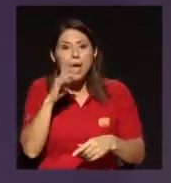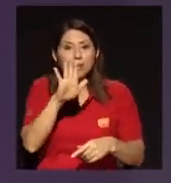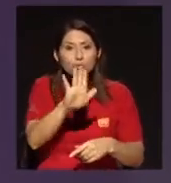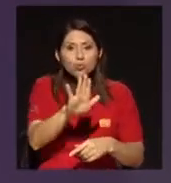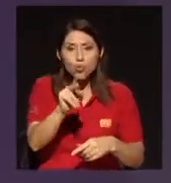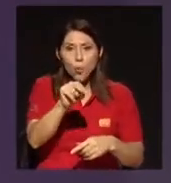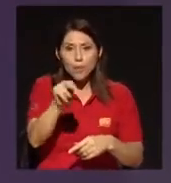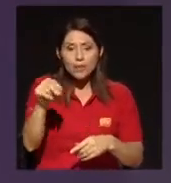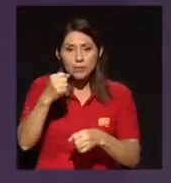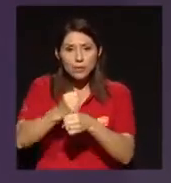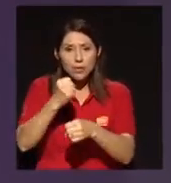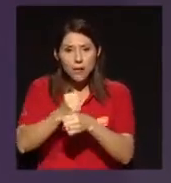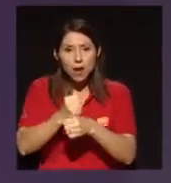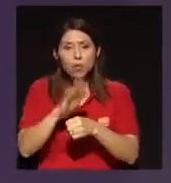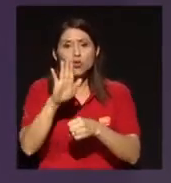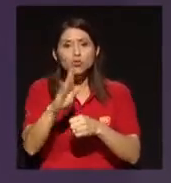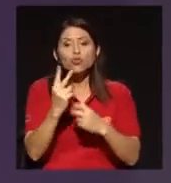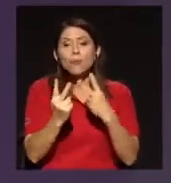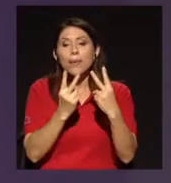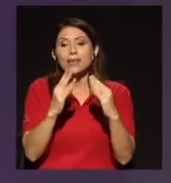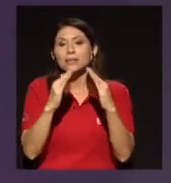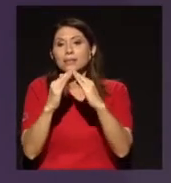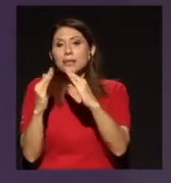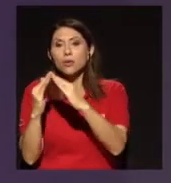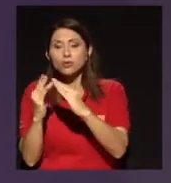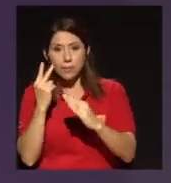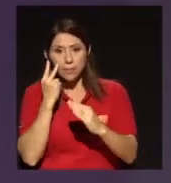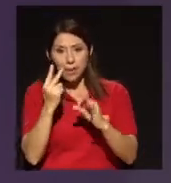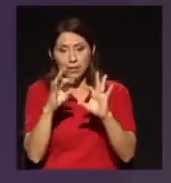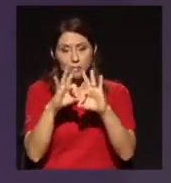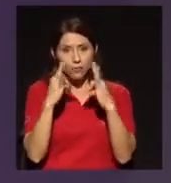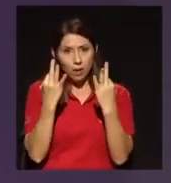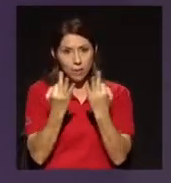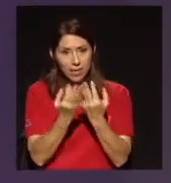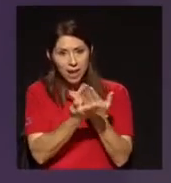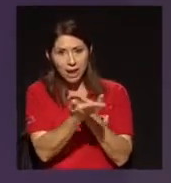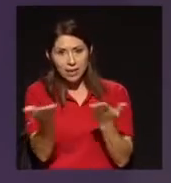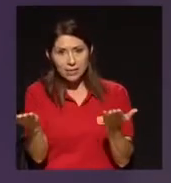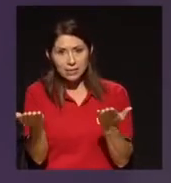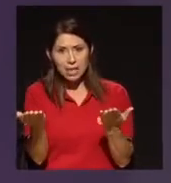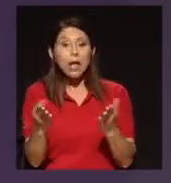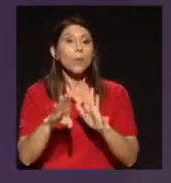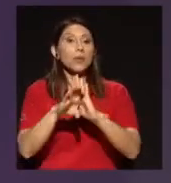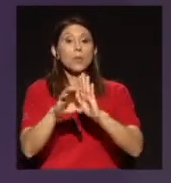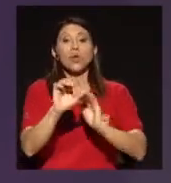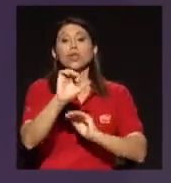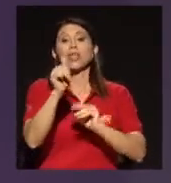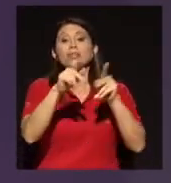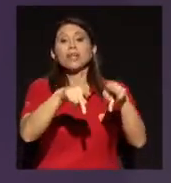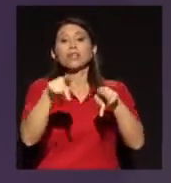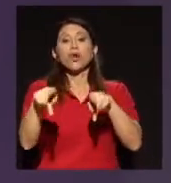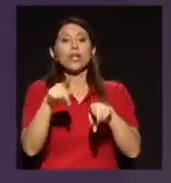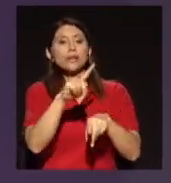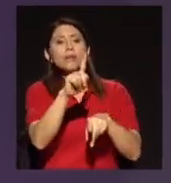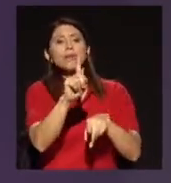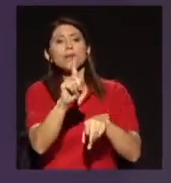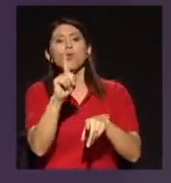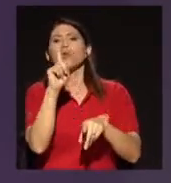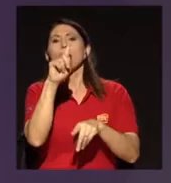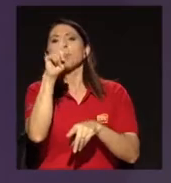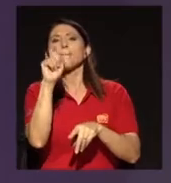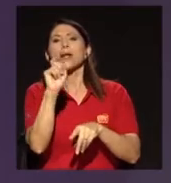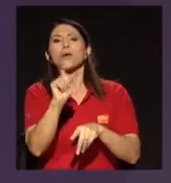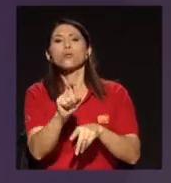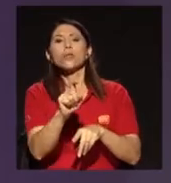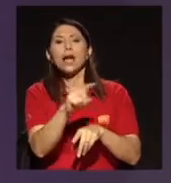a sus familiares. Si usted hace una pregunta a 10 personas, le van a responder